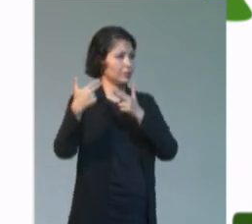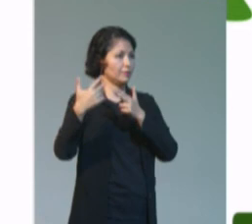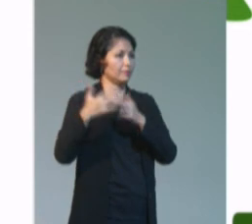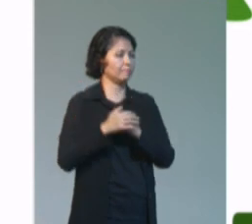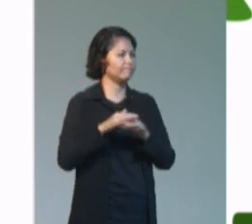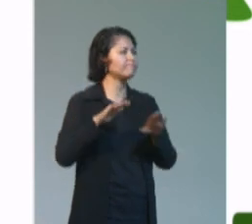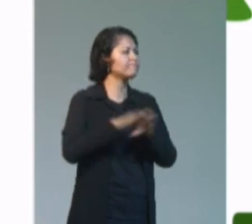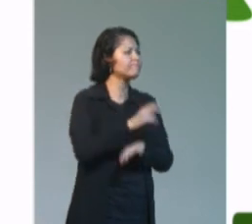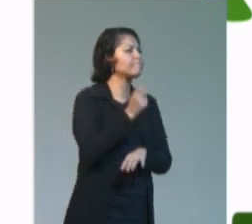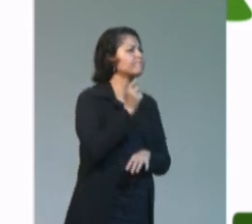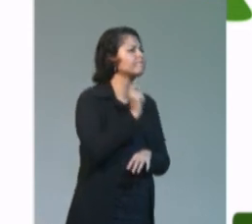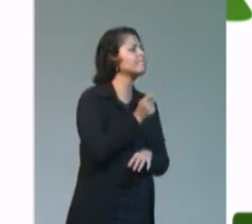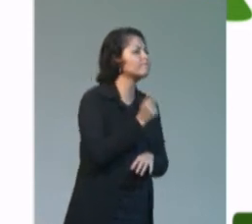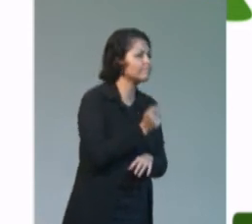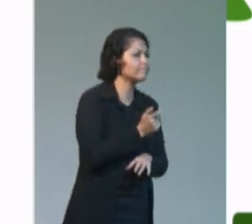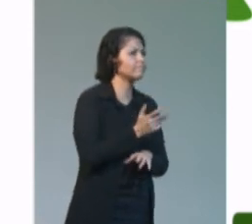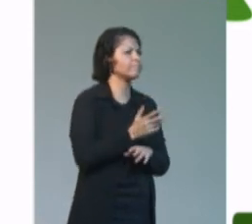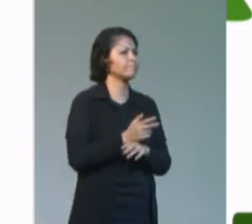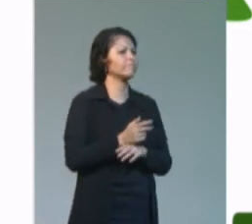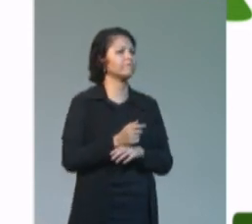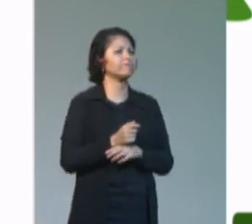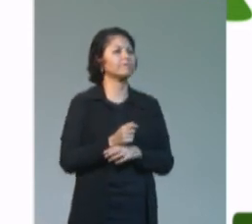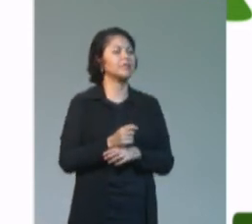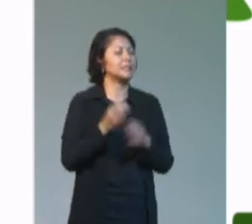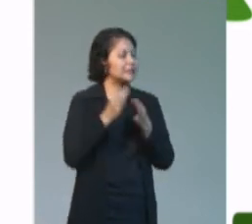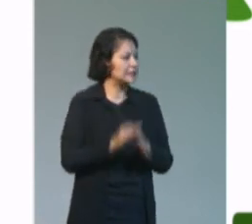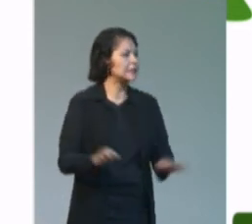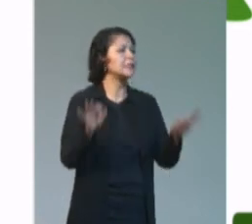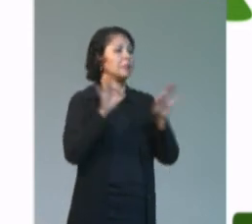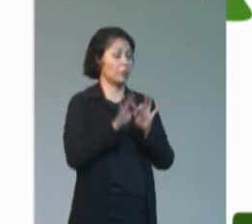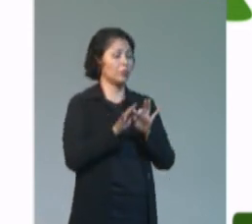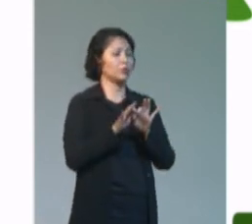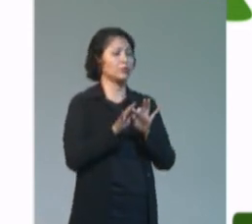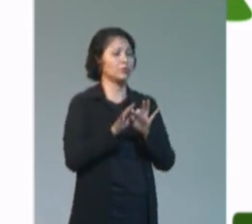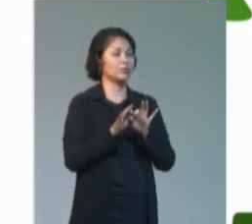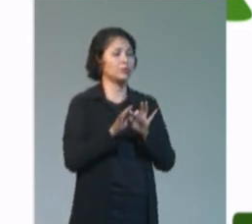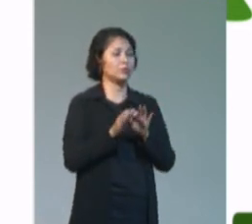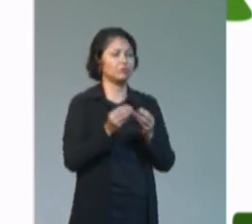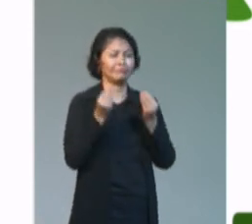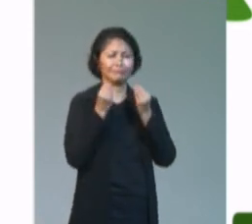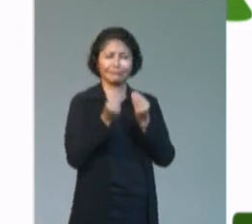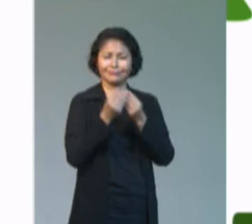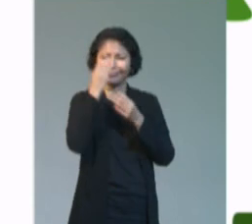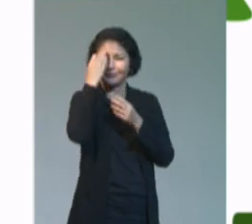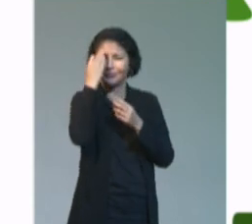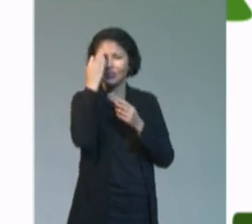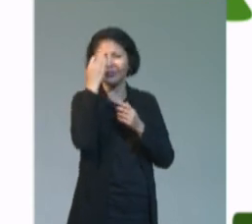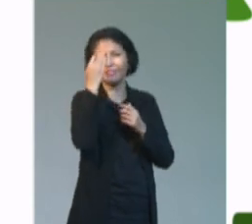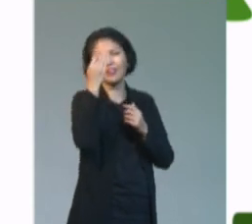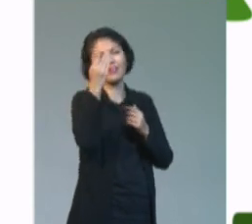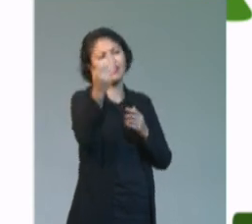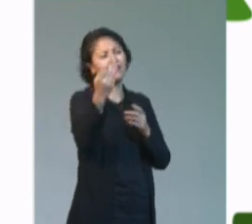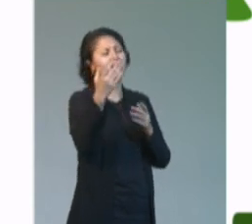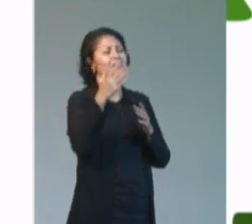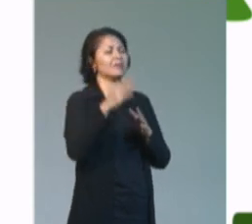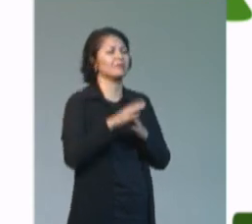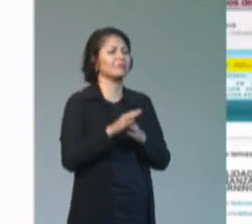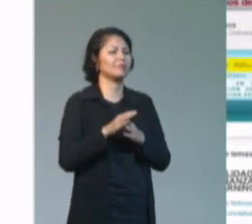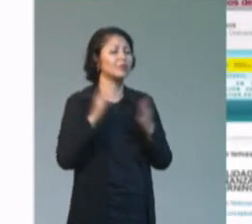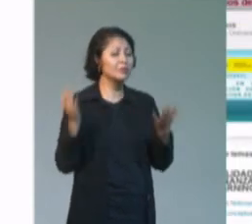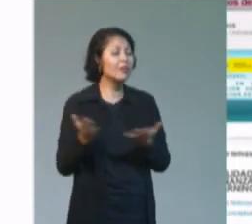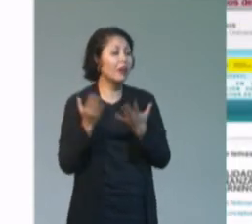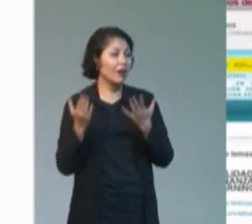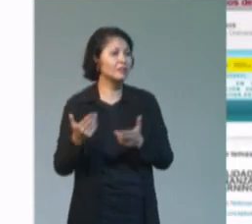cambia en el e learning es verdaderamente verdaderamente importante porque durante bastante tiempo hemos estado haciendo en las plataformas de formación